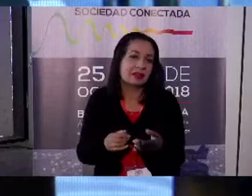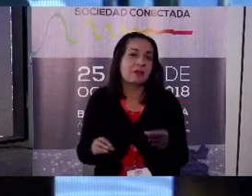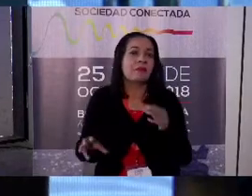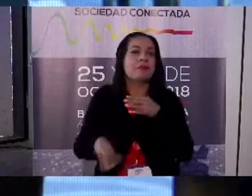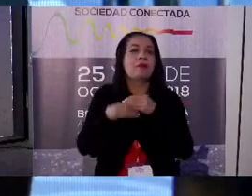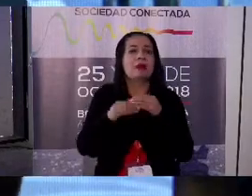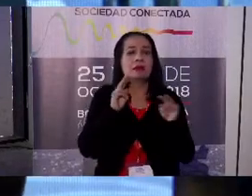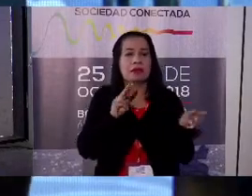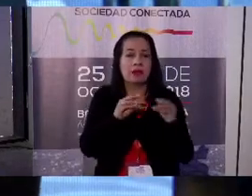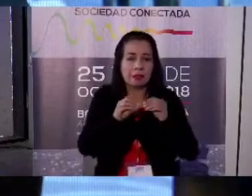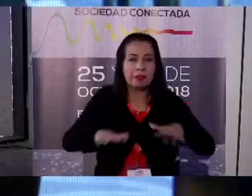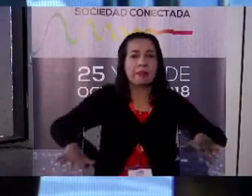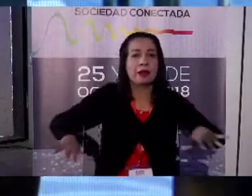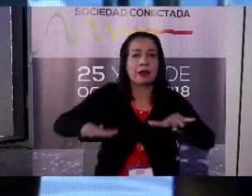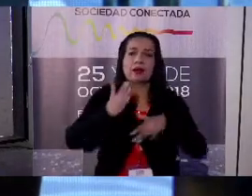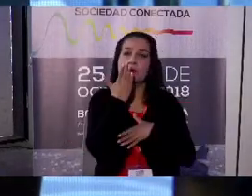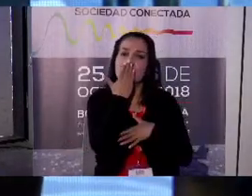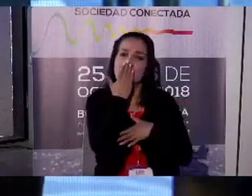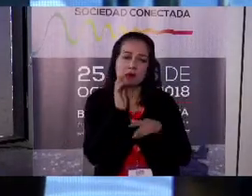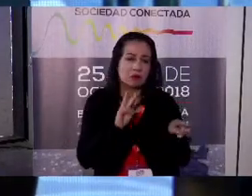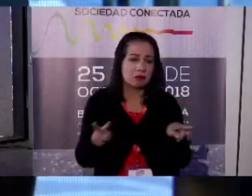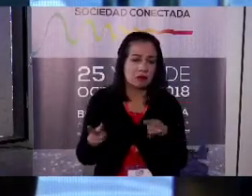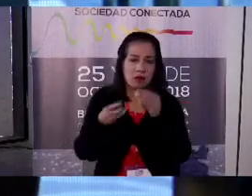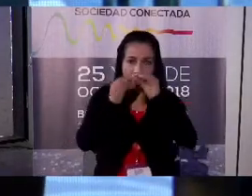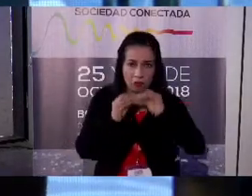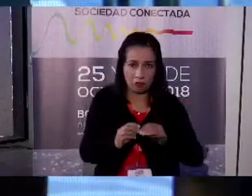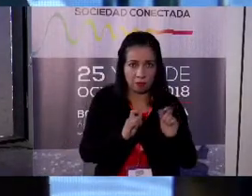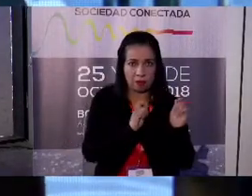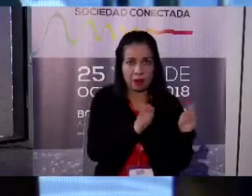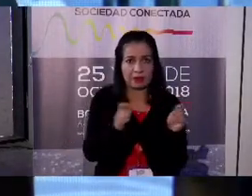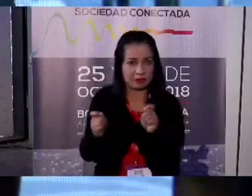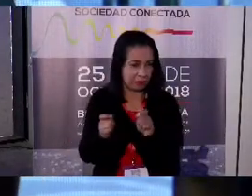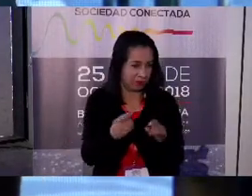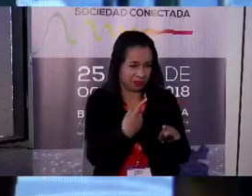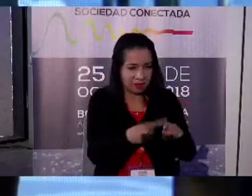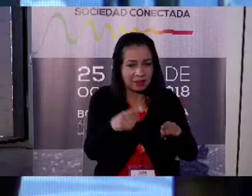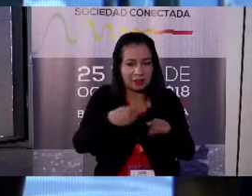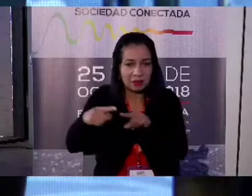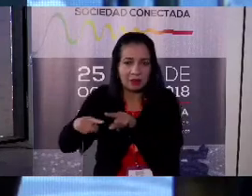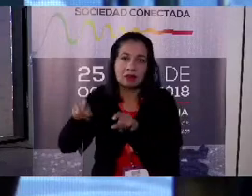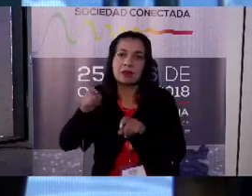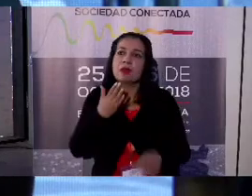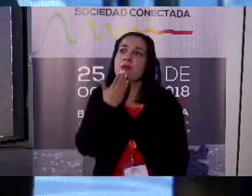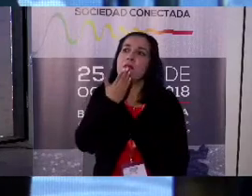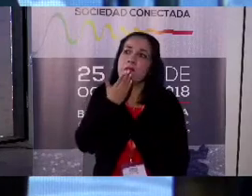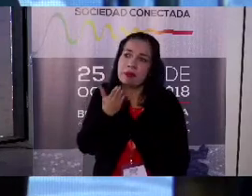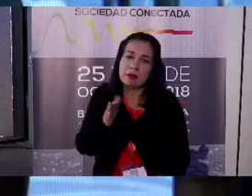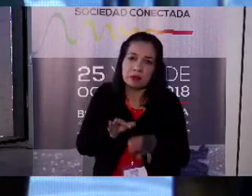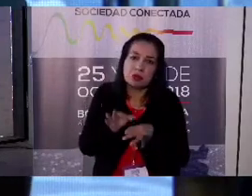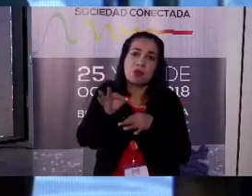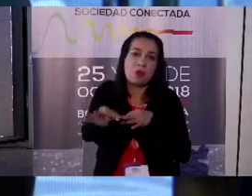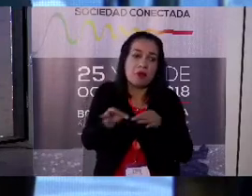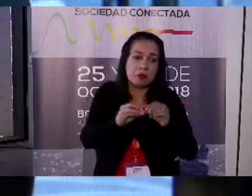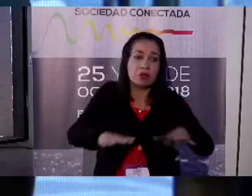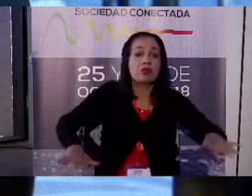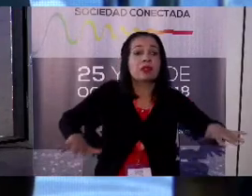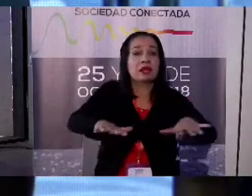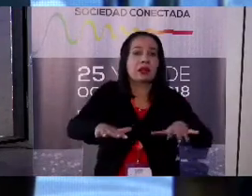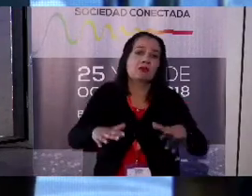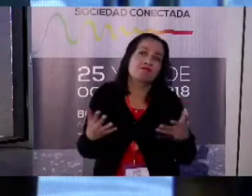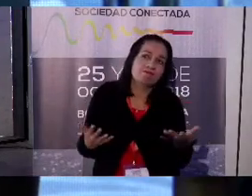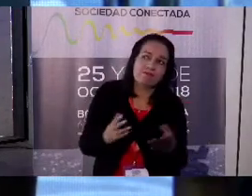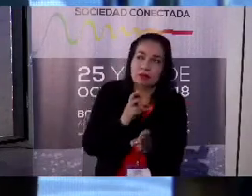sobre los terrenos indígenas que tienen una una un esquema de asignación distinto y entonces pues pedir un permiso municipal en un terreno de estos es un reto